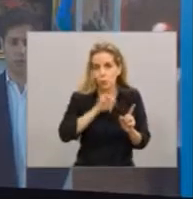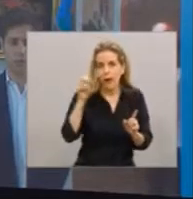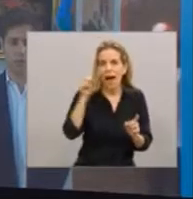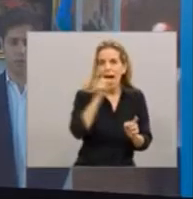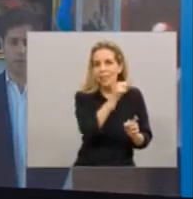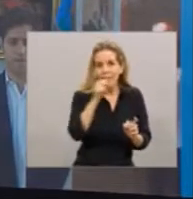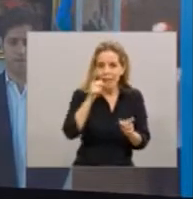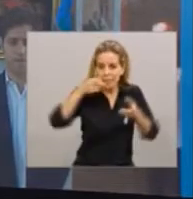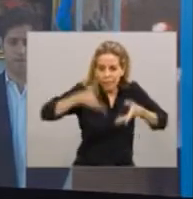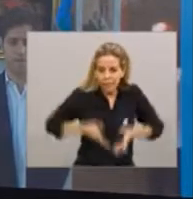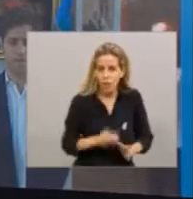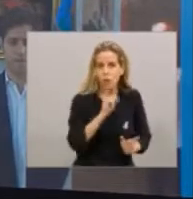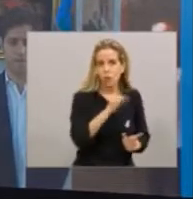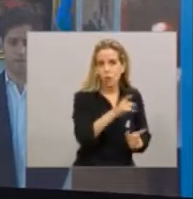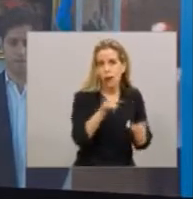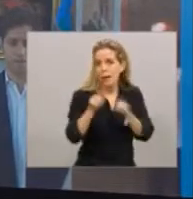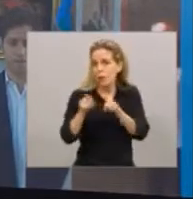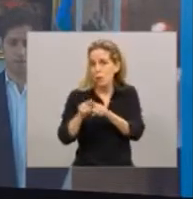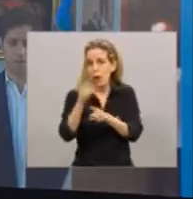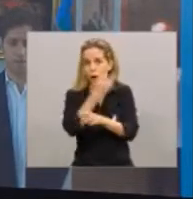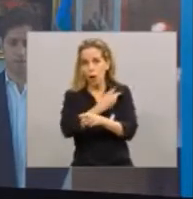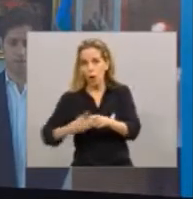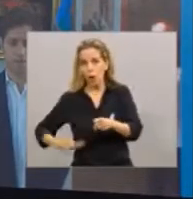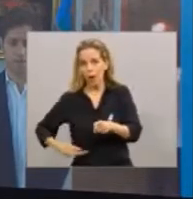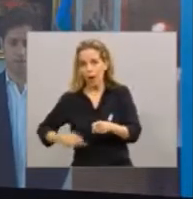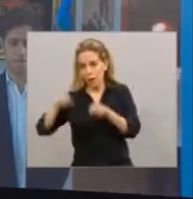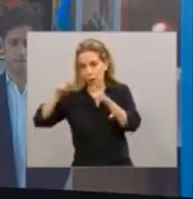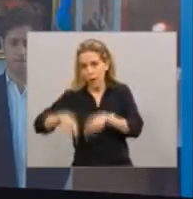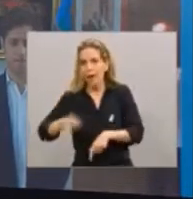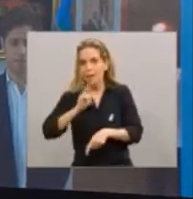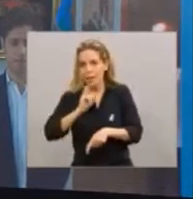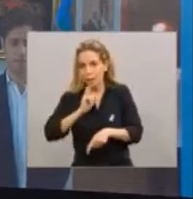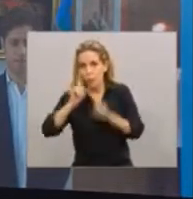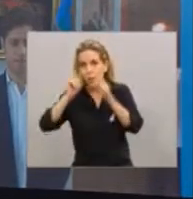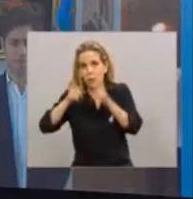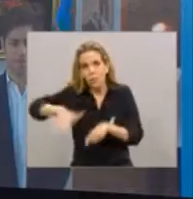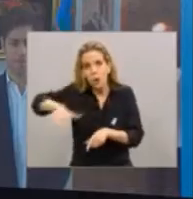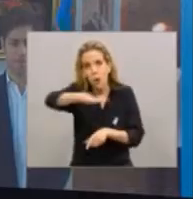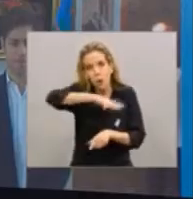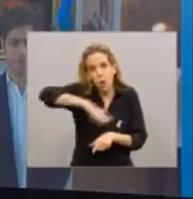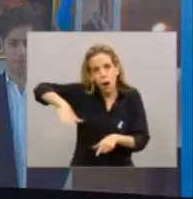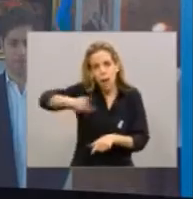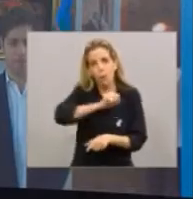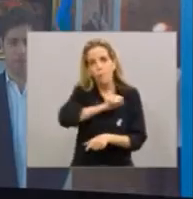de allí del mismo lugar donde la patria gritó su independencia